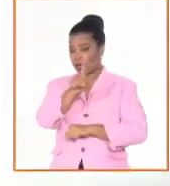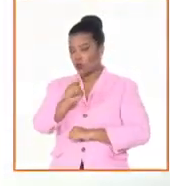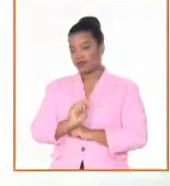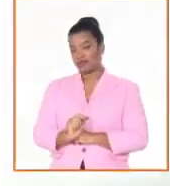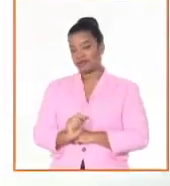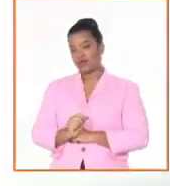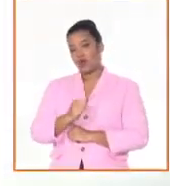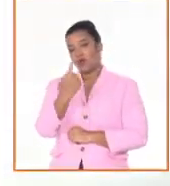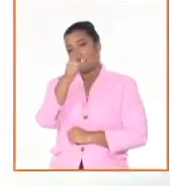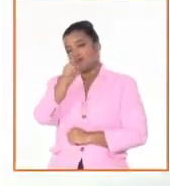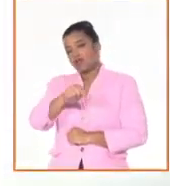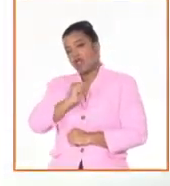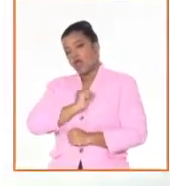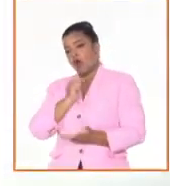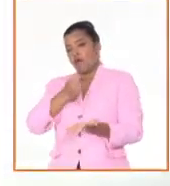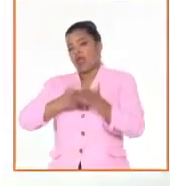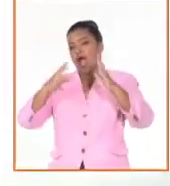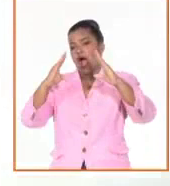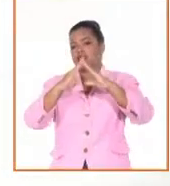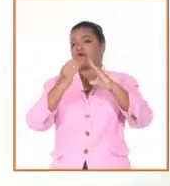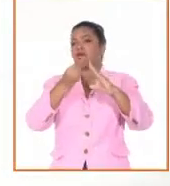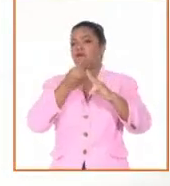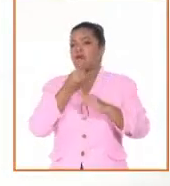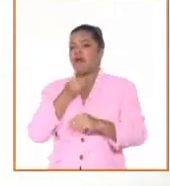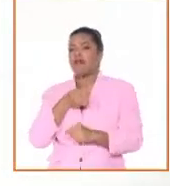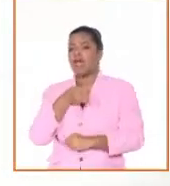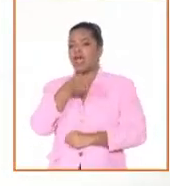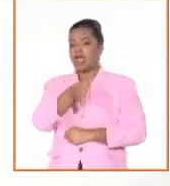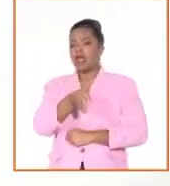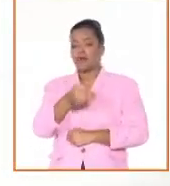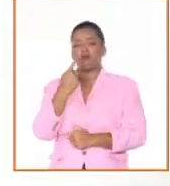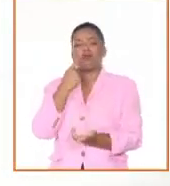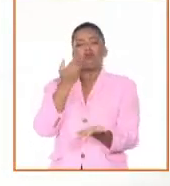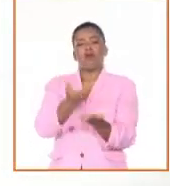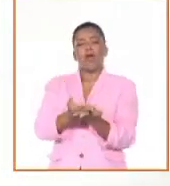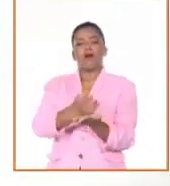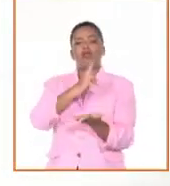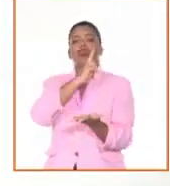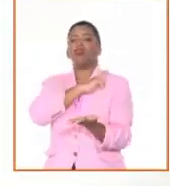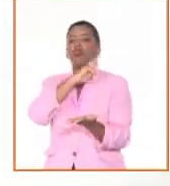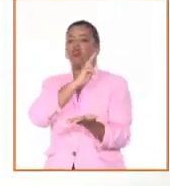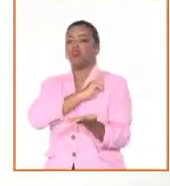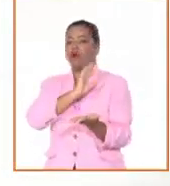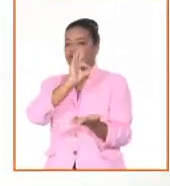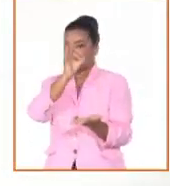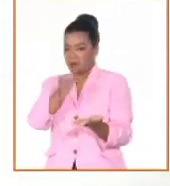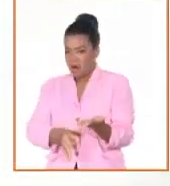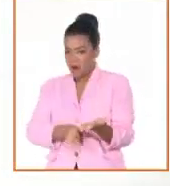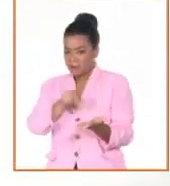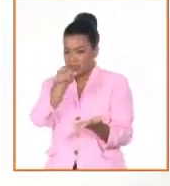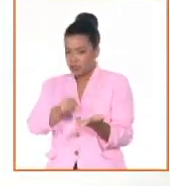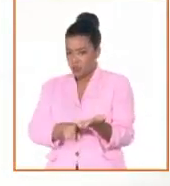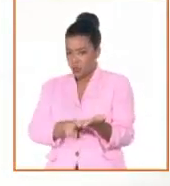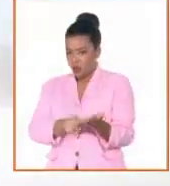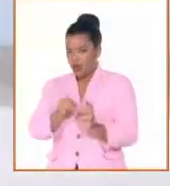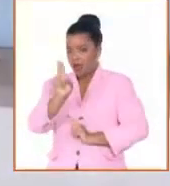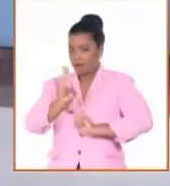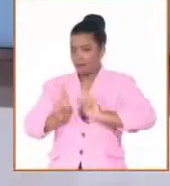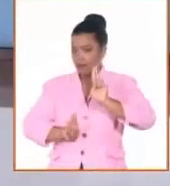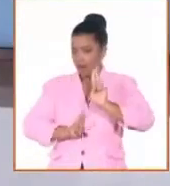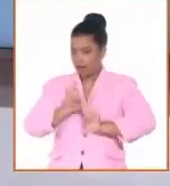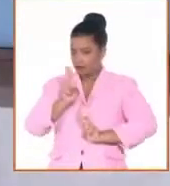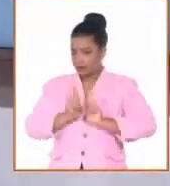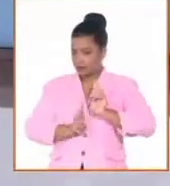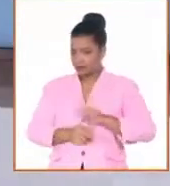puede ir directamente al registro de la propiedad y comprobar si el dueño es la persona con la cual interactúa para la